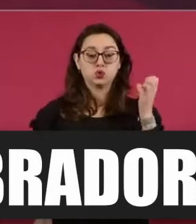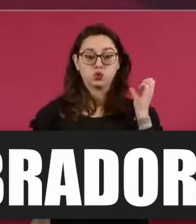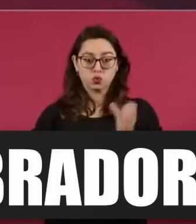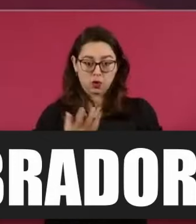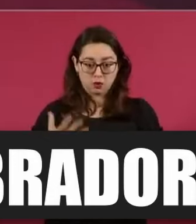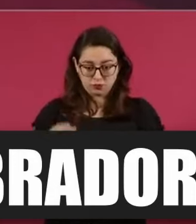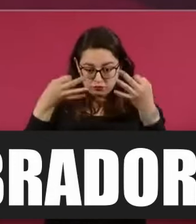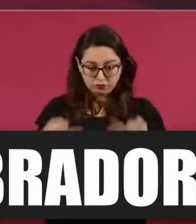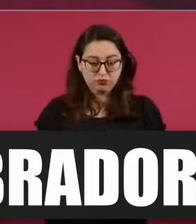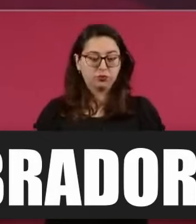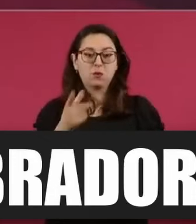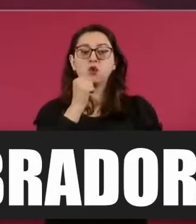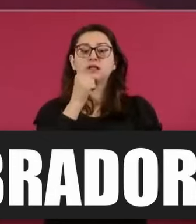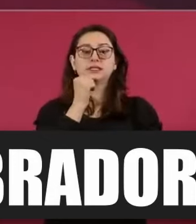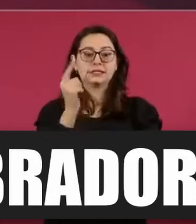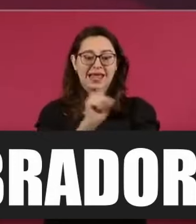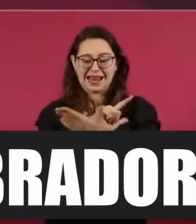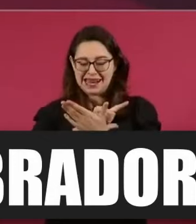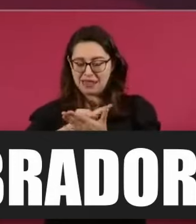existía. Son